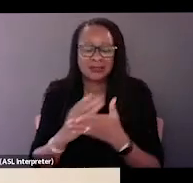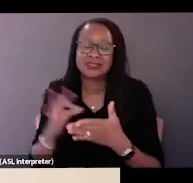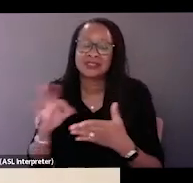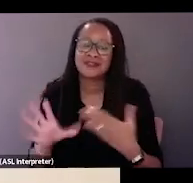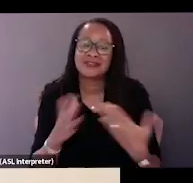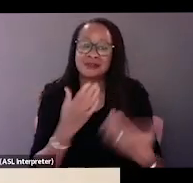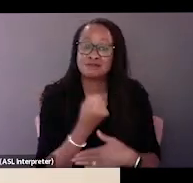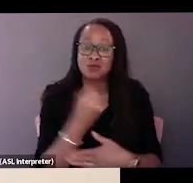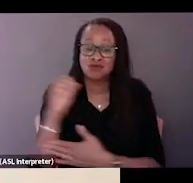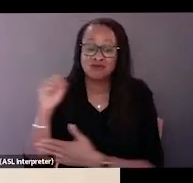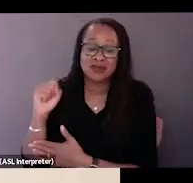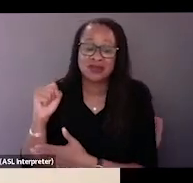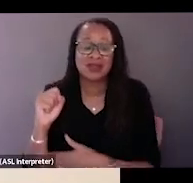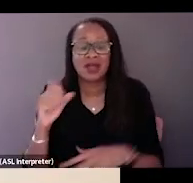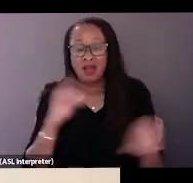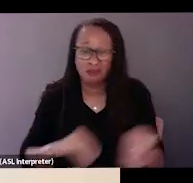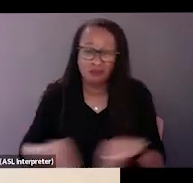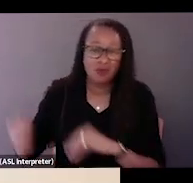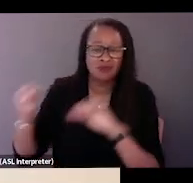la búsqueda, ¿no?